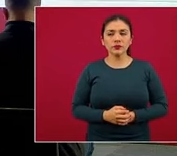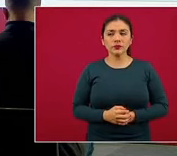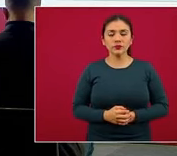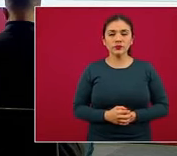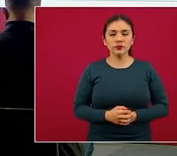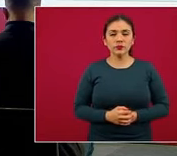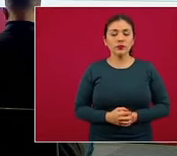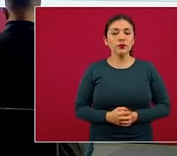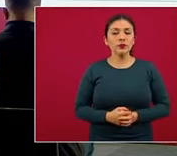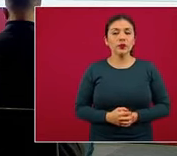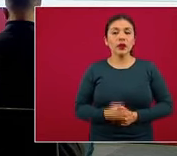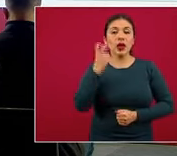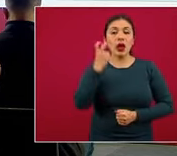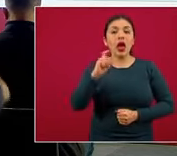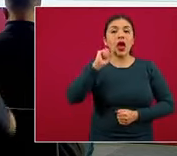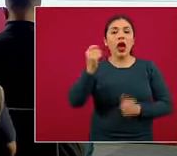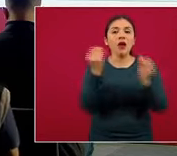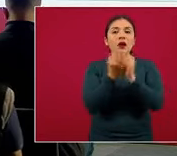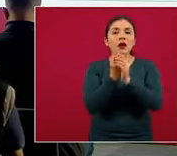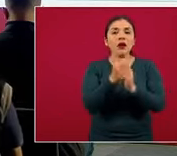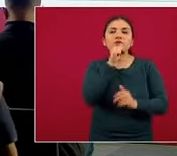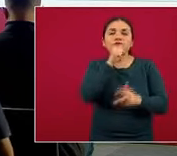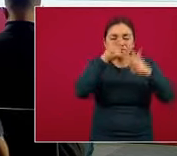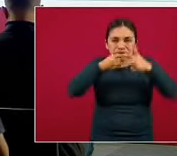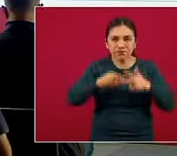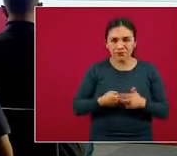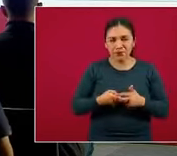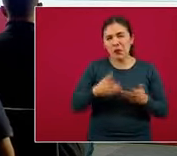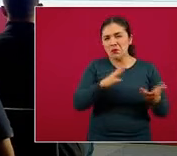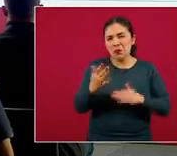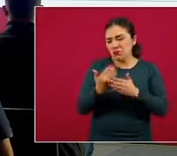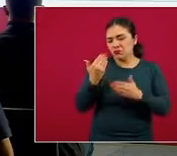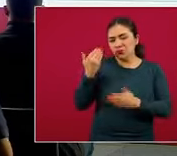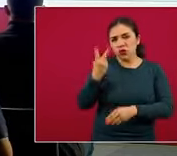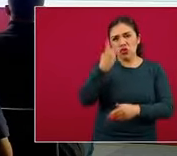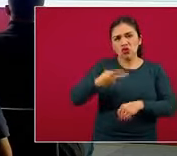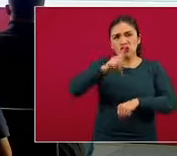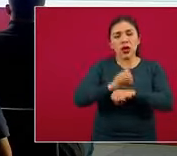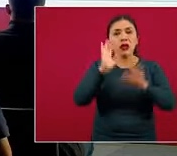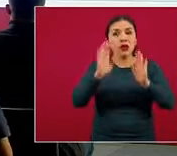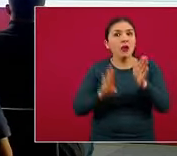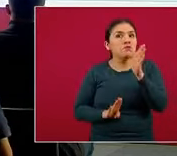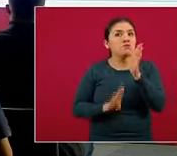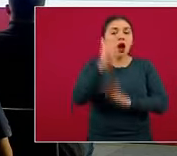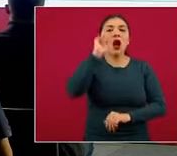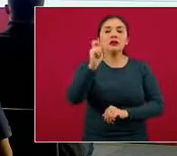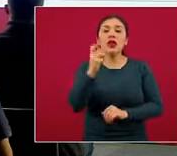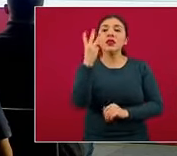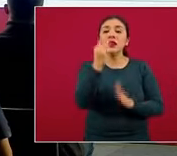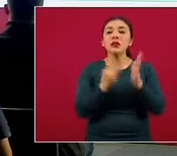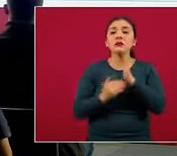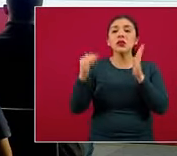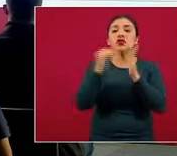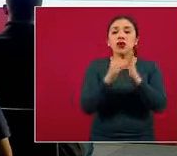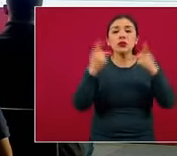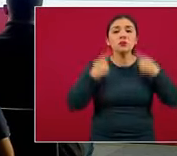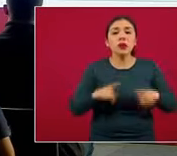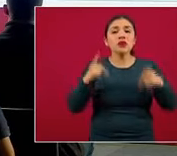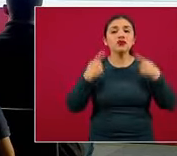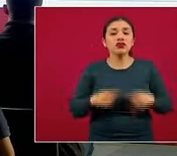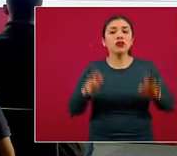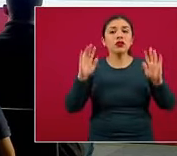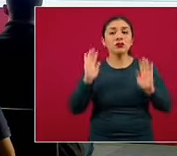Entramos ahora sí de lleno a la parte de la estadística. Hace menos de 2 días estábamos ya rebasando los 3 millones de